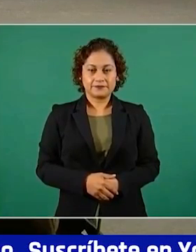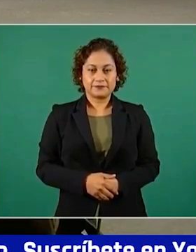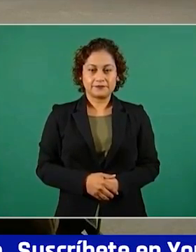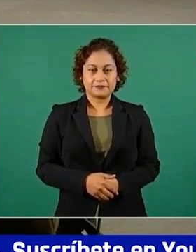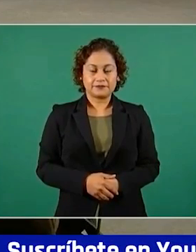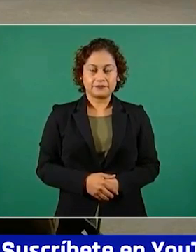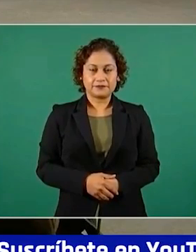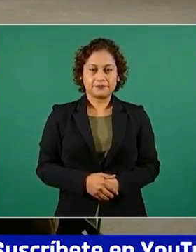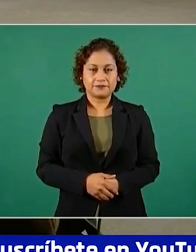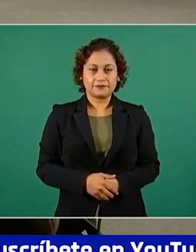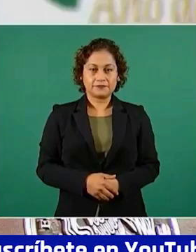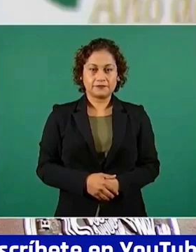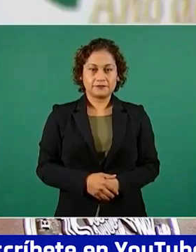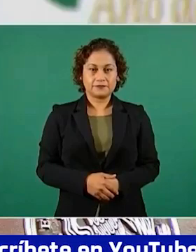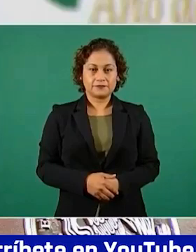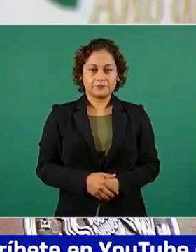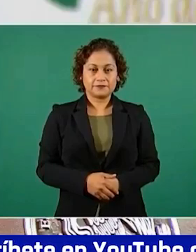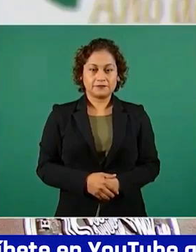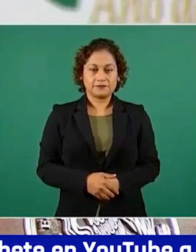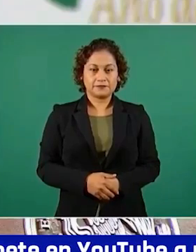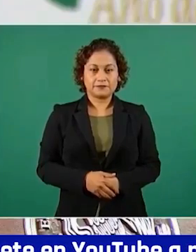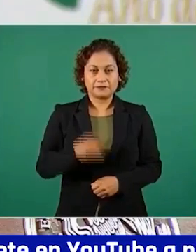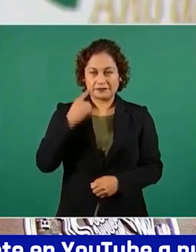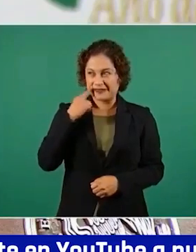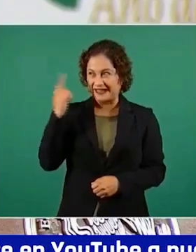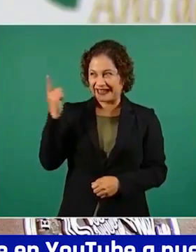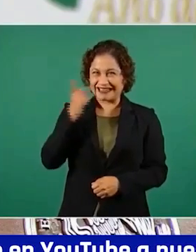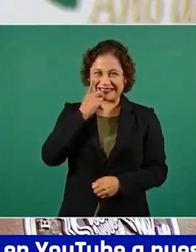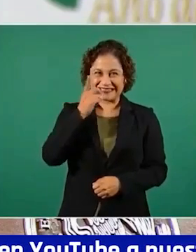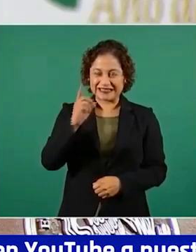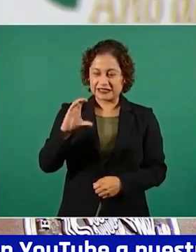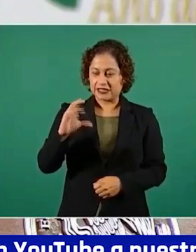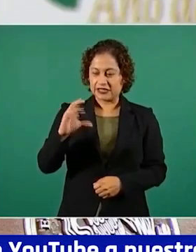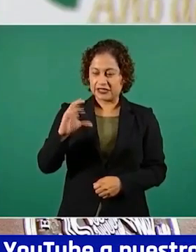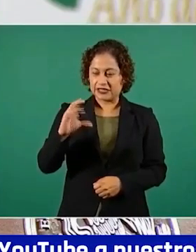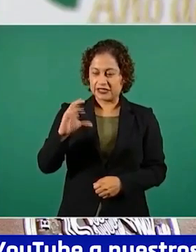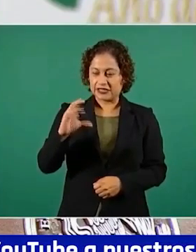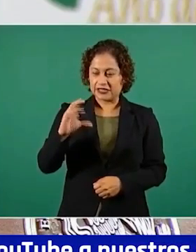Eso de chocho sí,